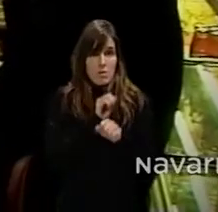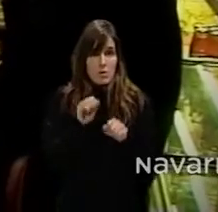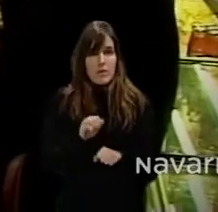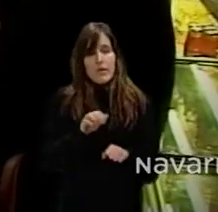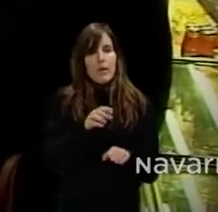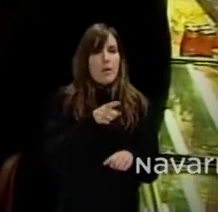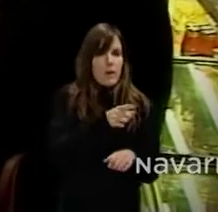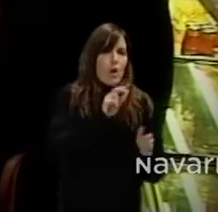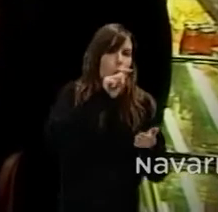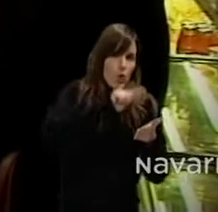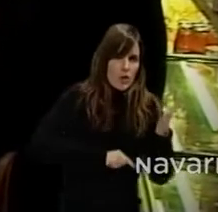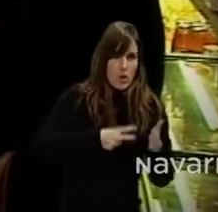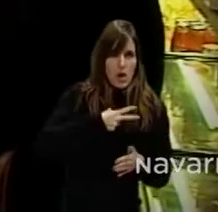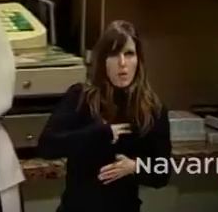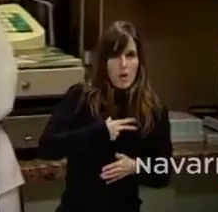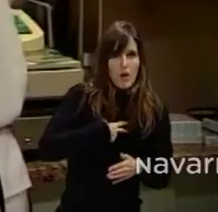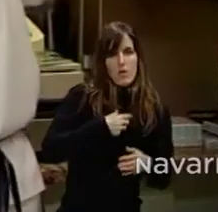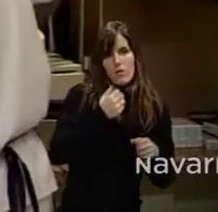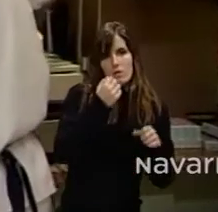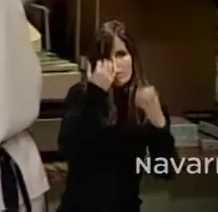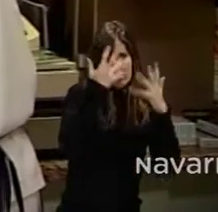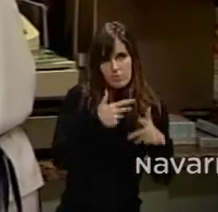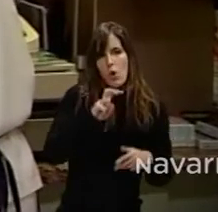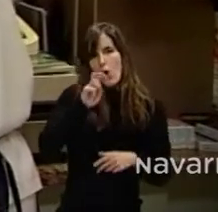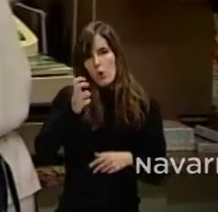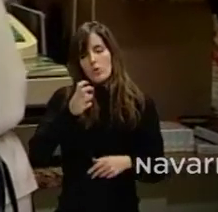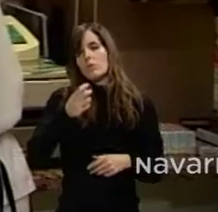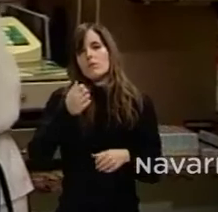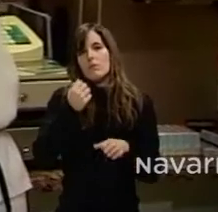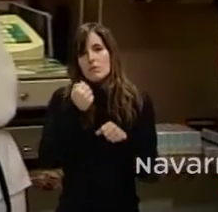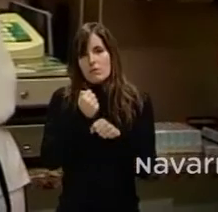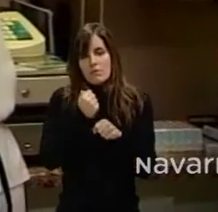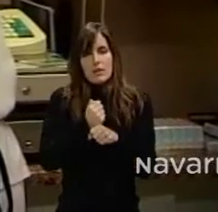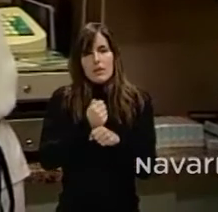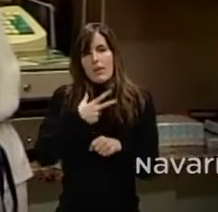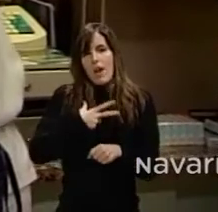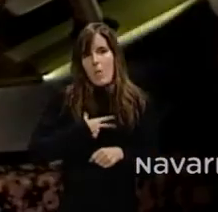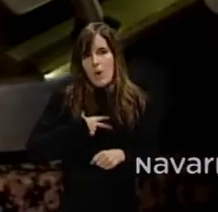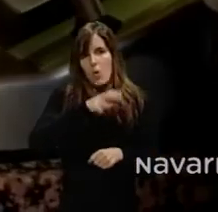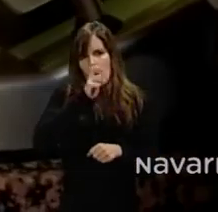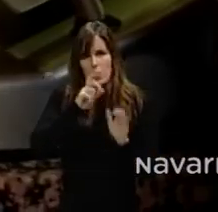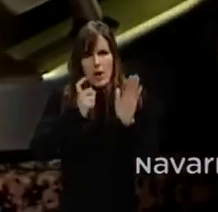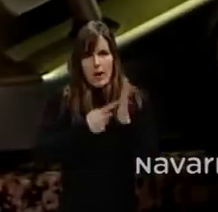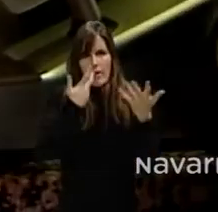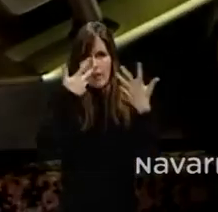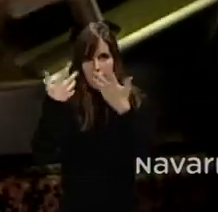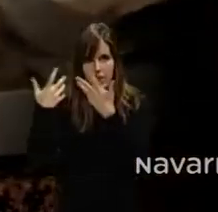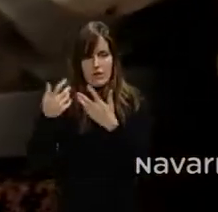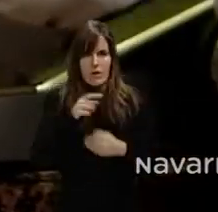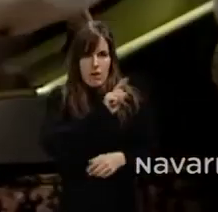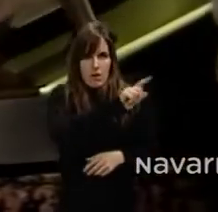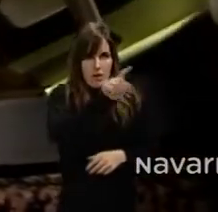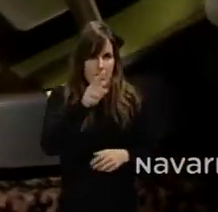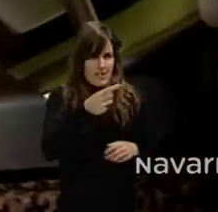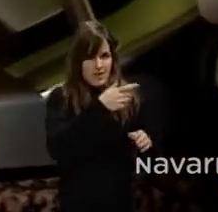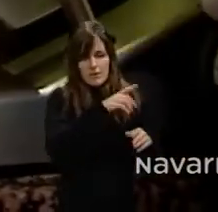un buffet de laboralistas uno fiscal que también lo hay evidentemente tendrías pues eso que alguien te lleve los papeles que lo